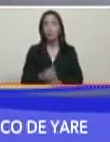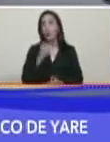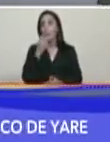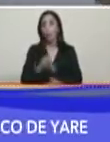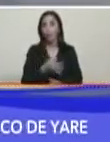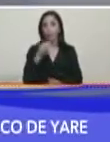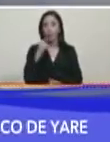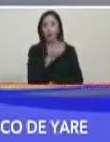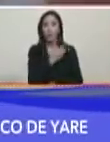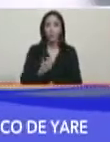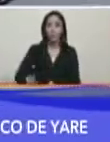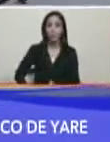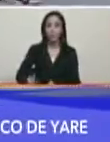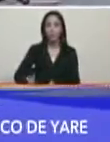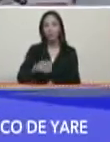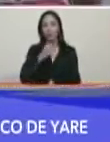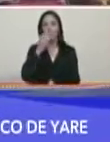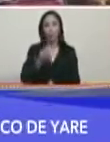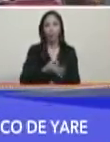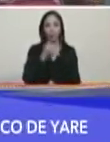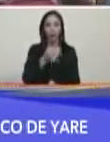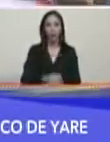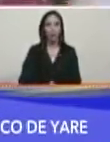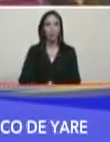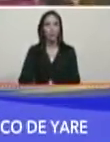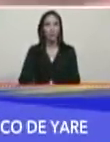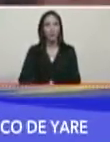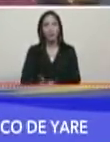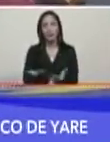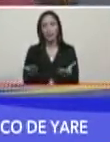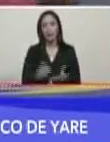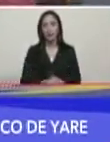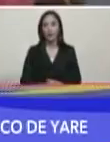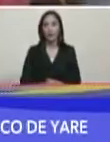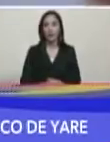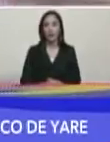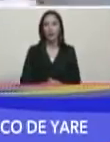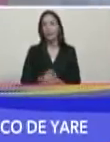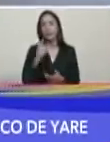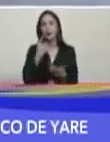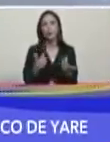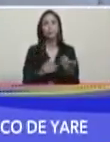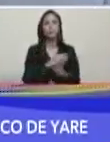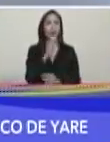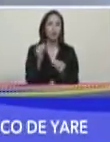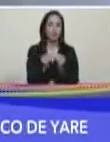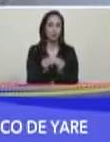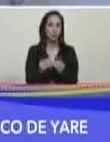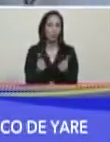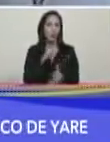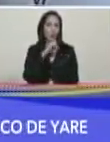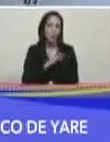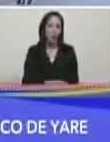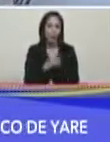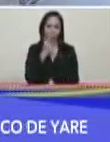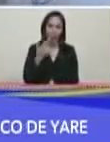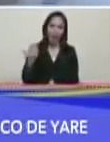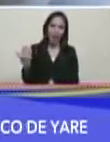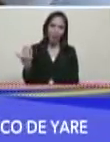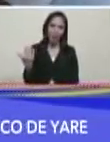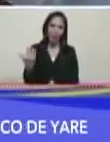presidente. Bueno, como es una breve historia de lo que está pasando aquí,